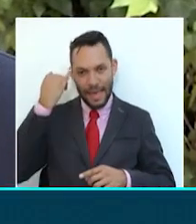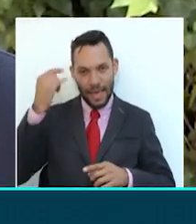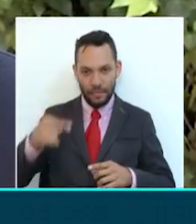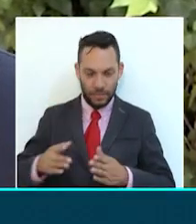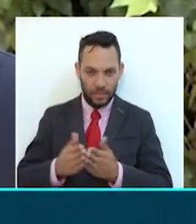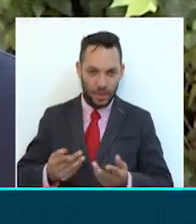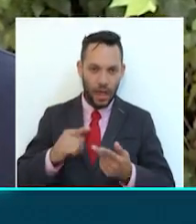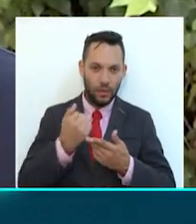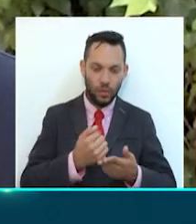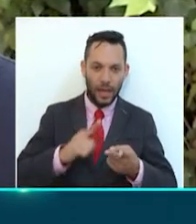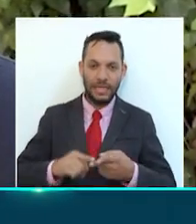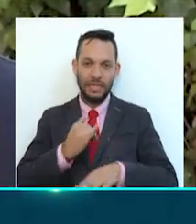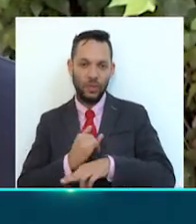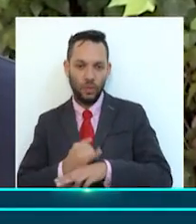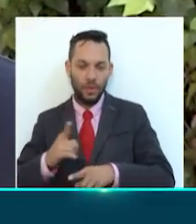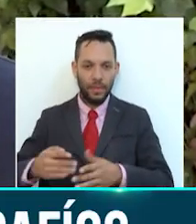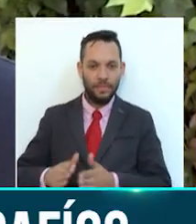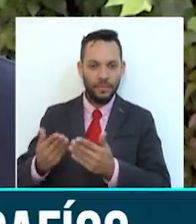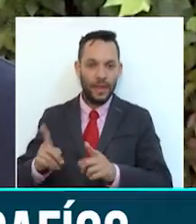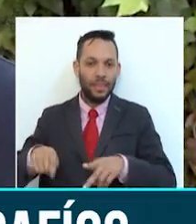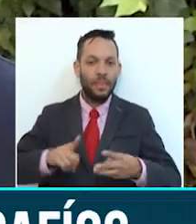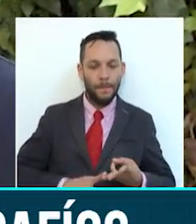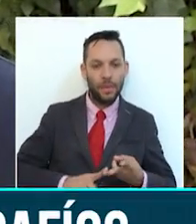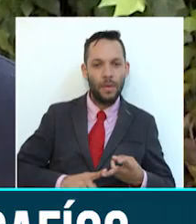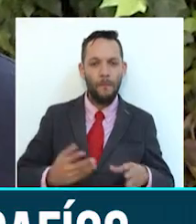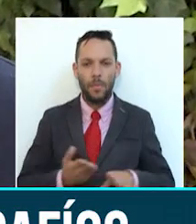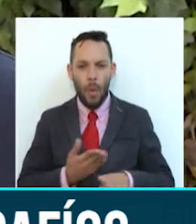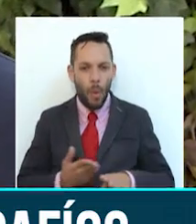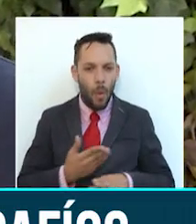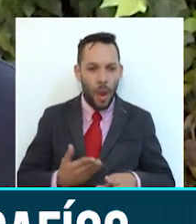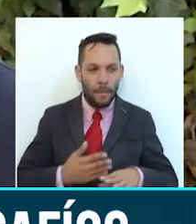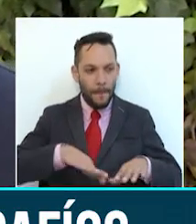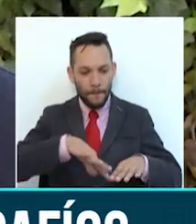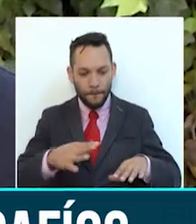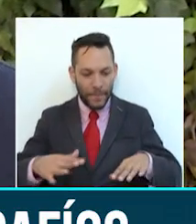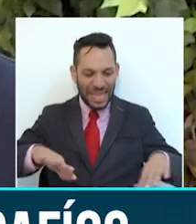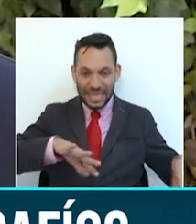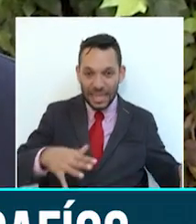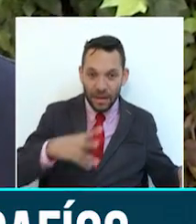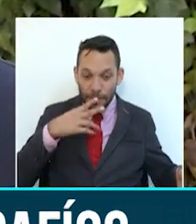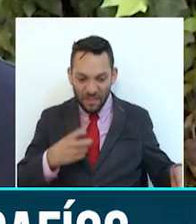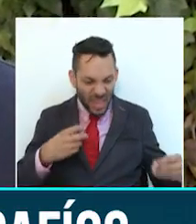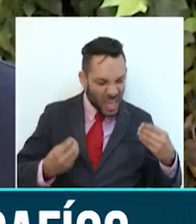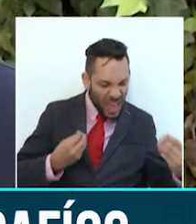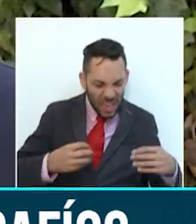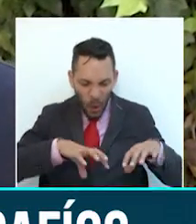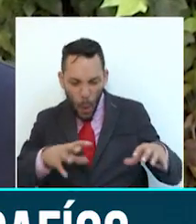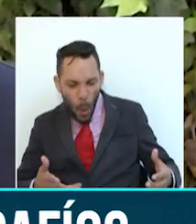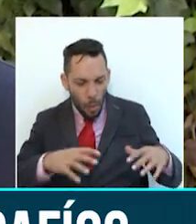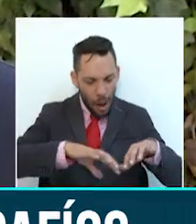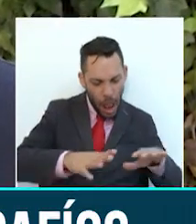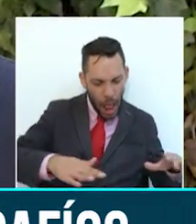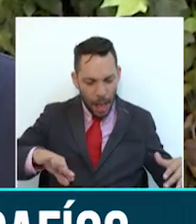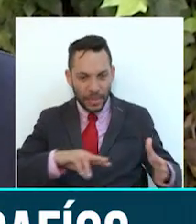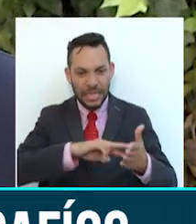institucionales, inclusive hace unos días lo estábamos aplicando para resolver problemas del pesebre, o el desafío del pesebre, cómo hacer un pesebre inspirado en